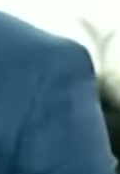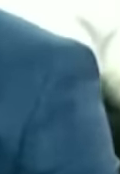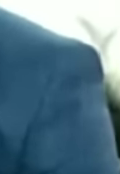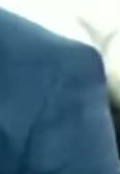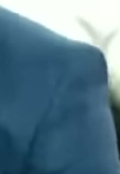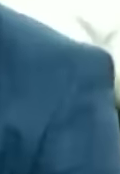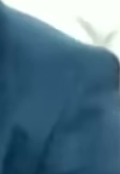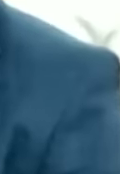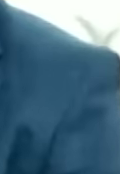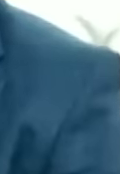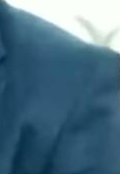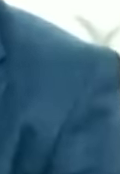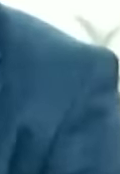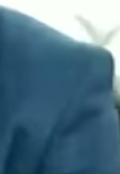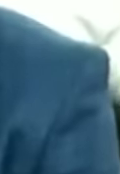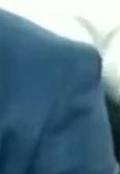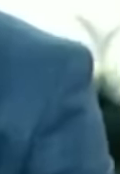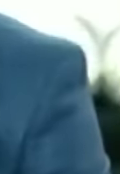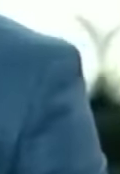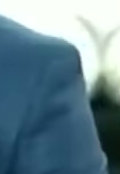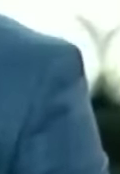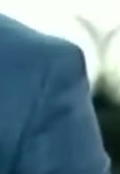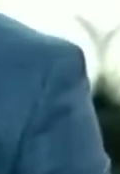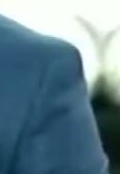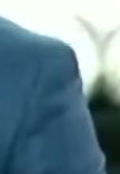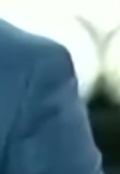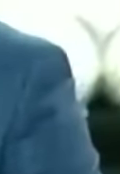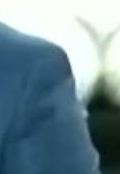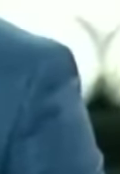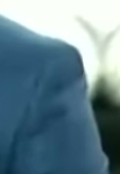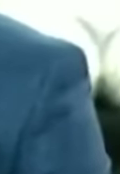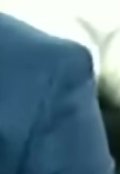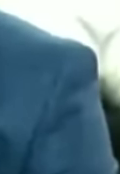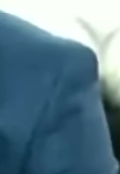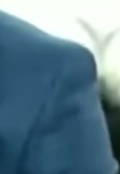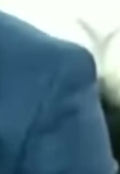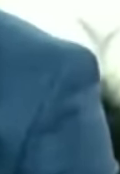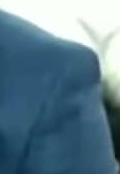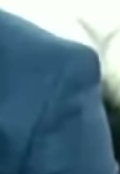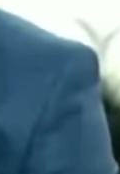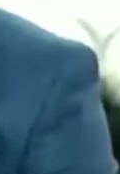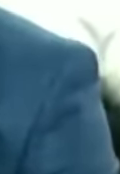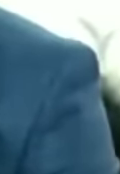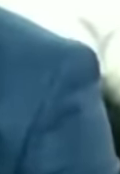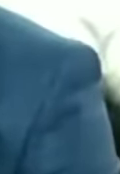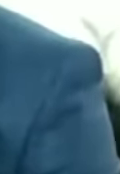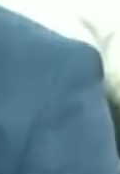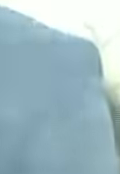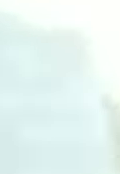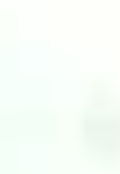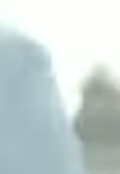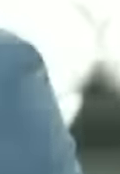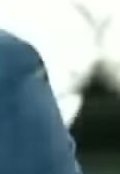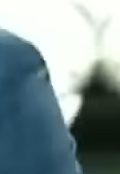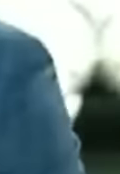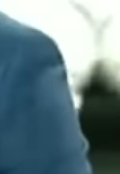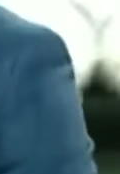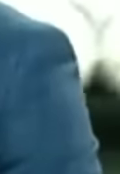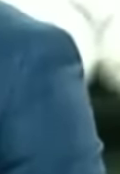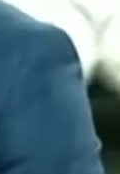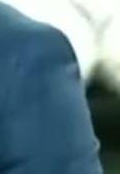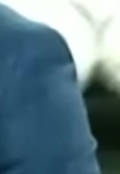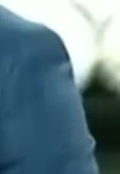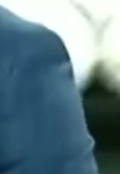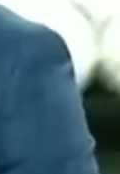Guaira, ya que nosotros, como usted bien lo decía, hemos desarrollado toda la parte central y el este con la cinta costera, el parque temático. Este gran